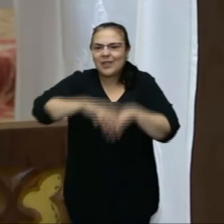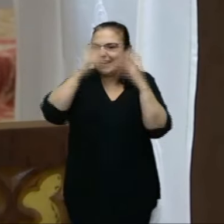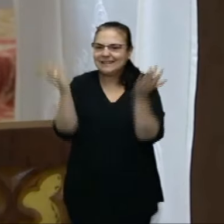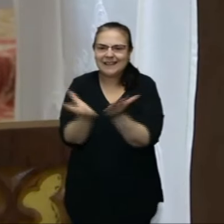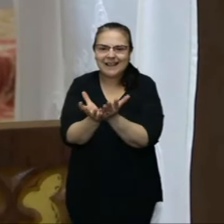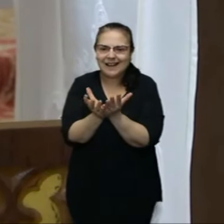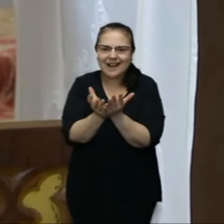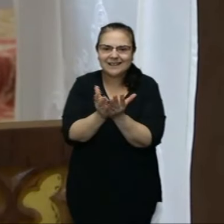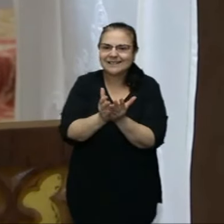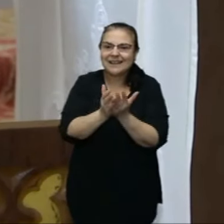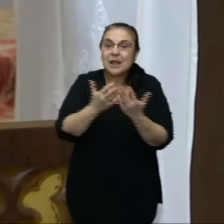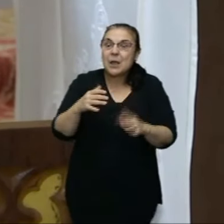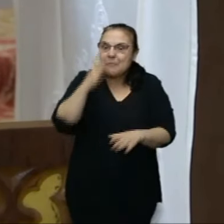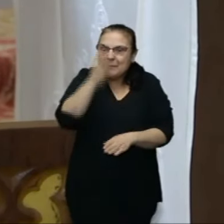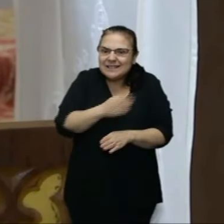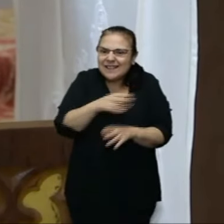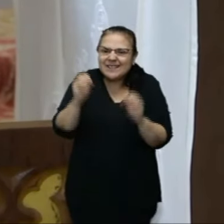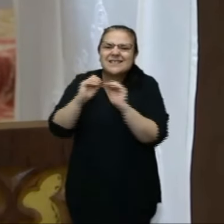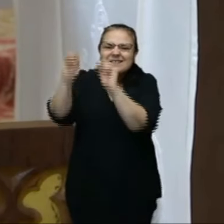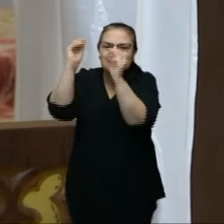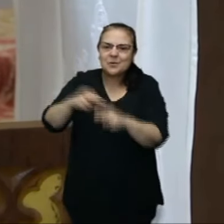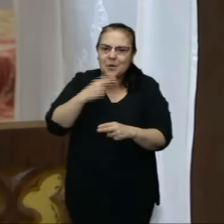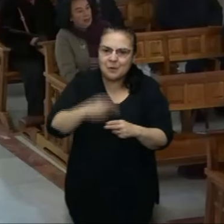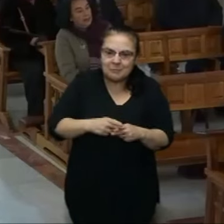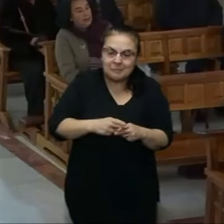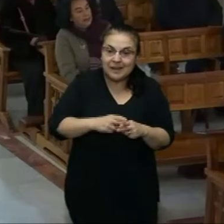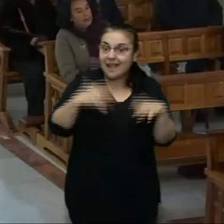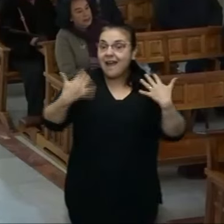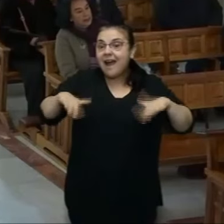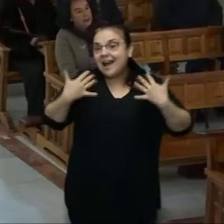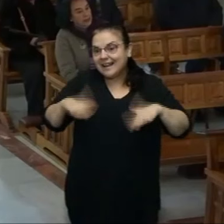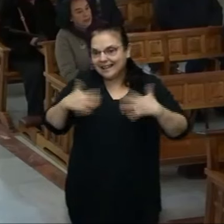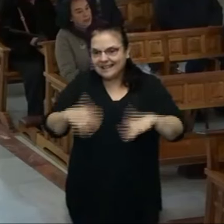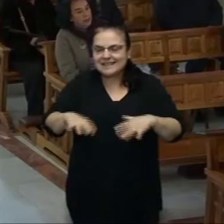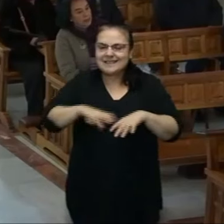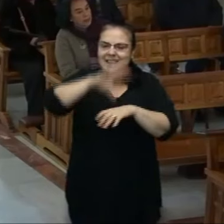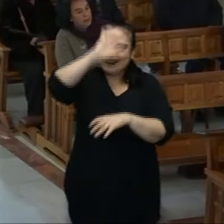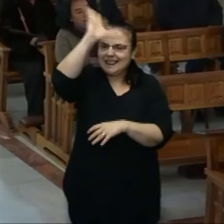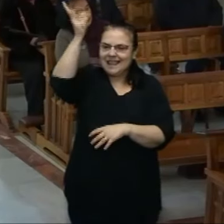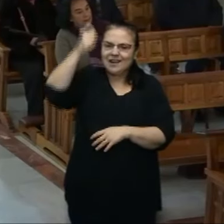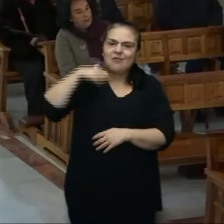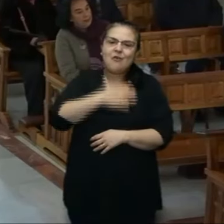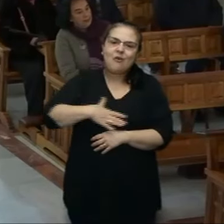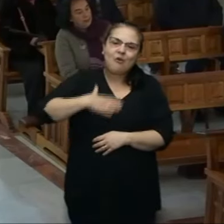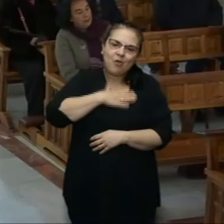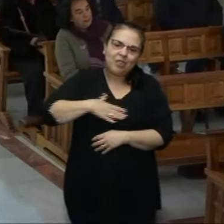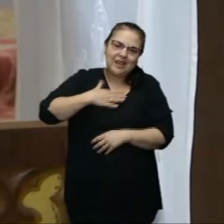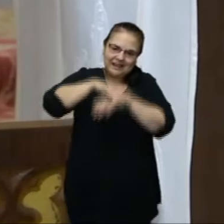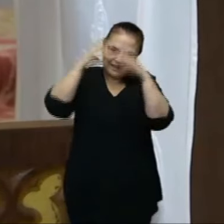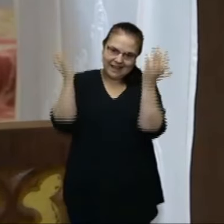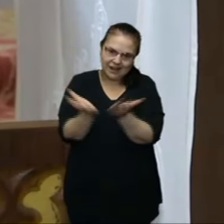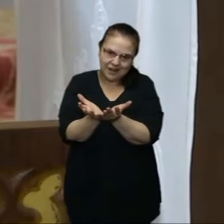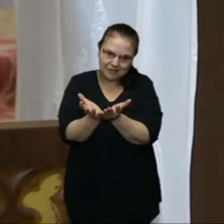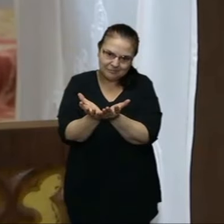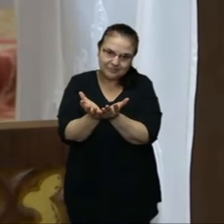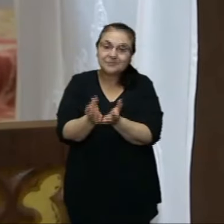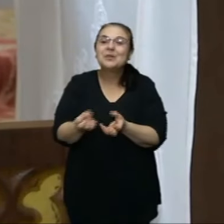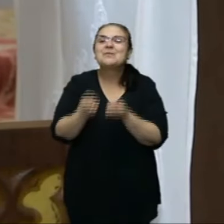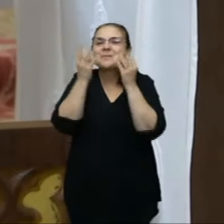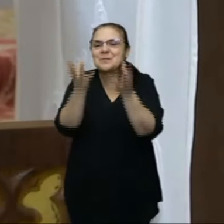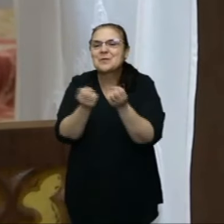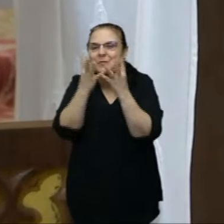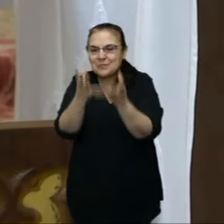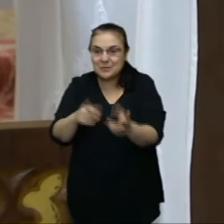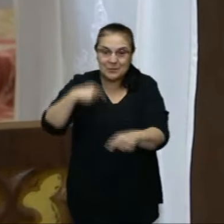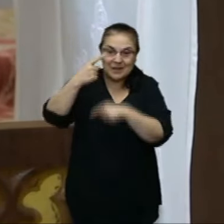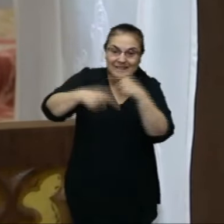al Señor, bendecid su nombre. Alégrese el cielo, goce la tierra. Proclamad día